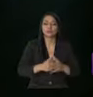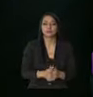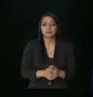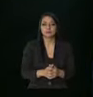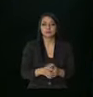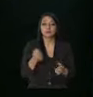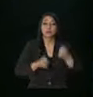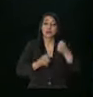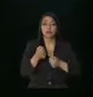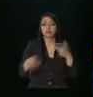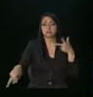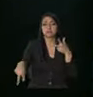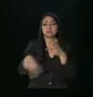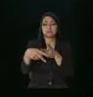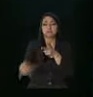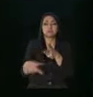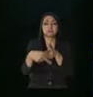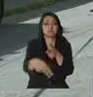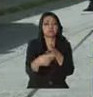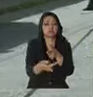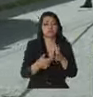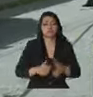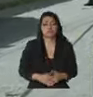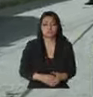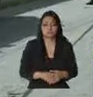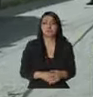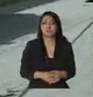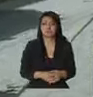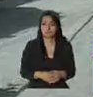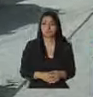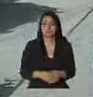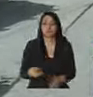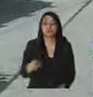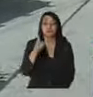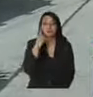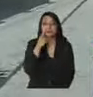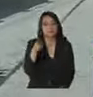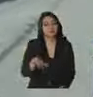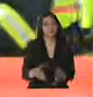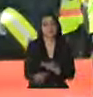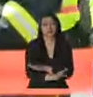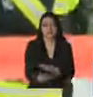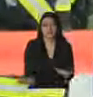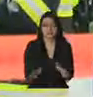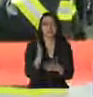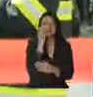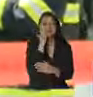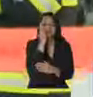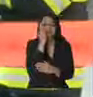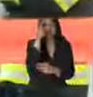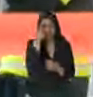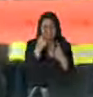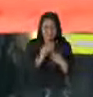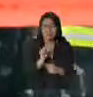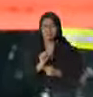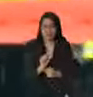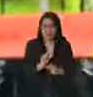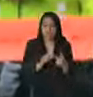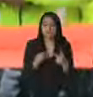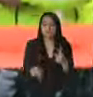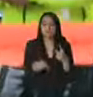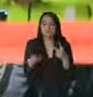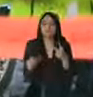viene y les impacta por la parte de atrás. En el siniestro, el padre de la joven murió de contado. La madre sufrió leves golpes y una tercera persona